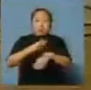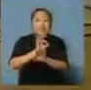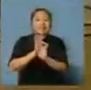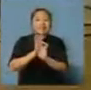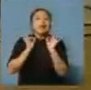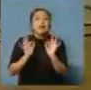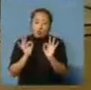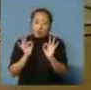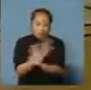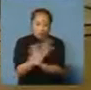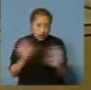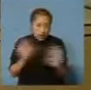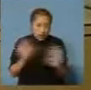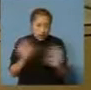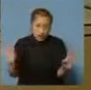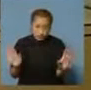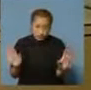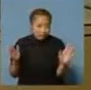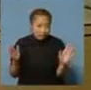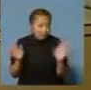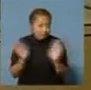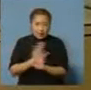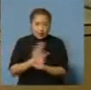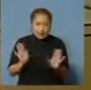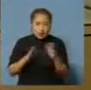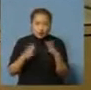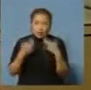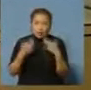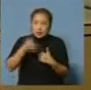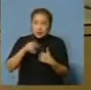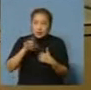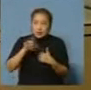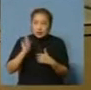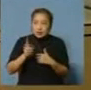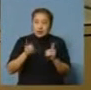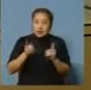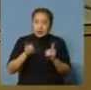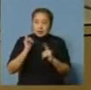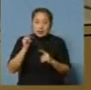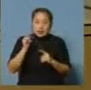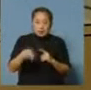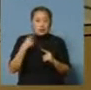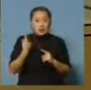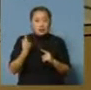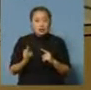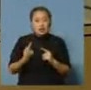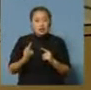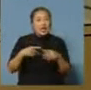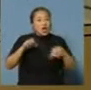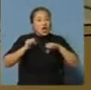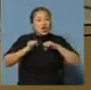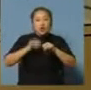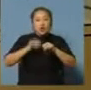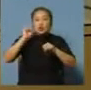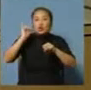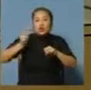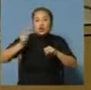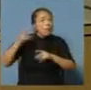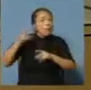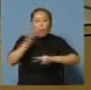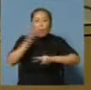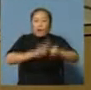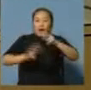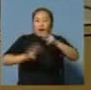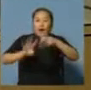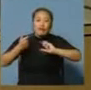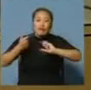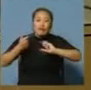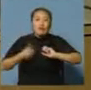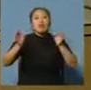productos estén disponibles ya se cumplió y tienen que las cadenas de supermercados hacer